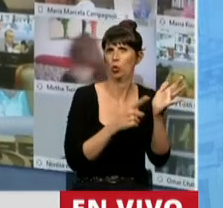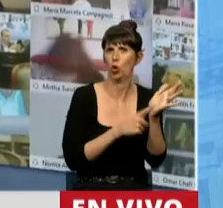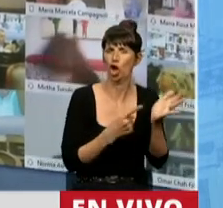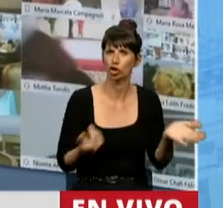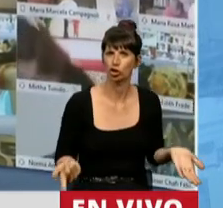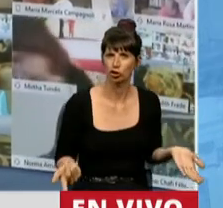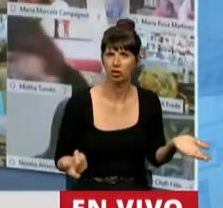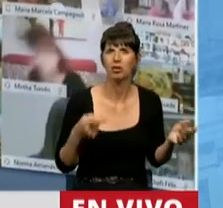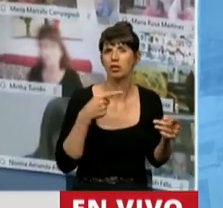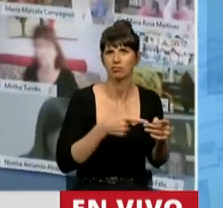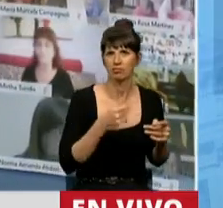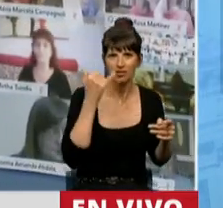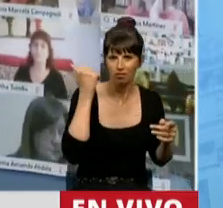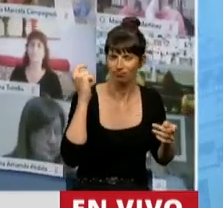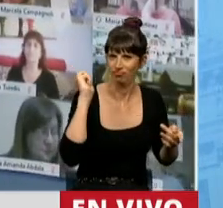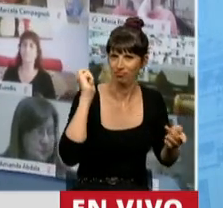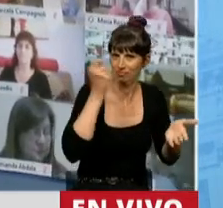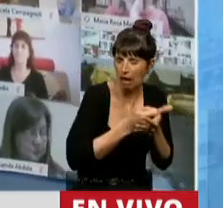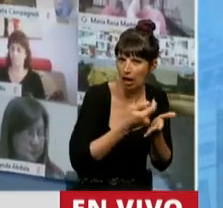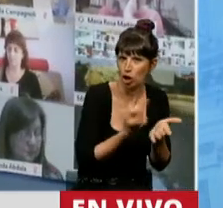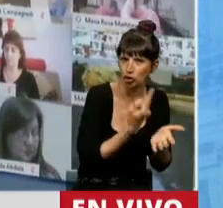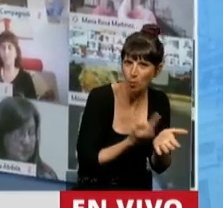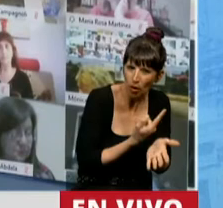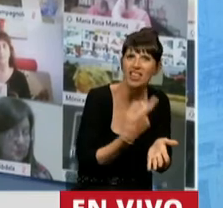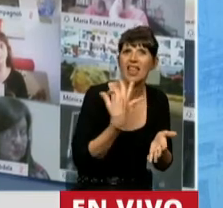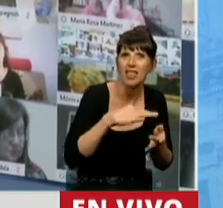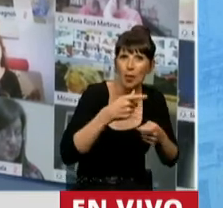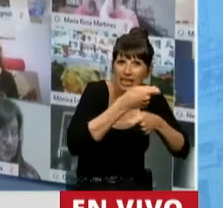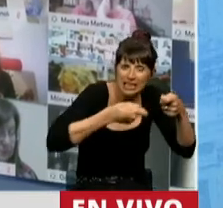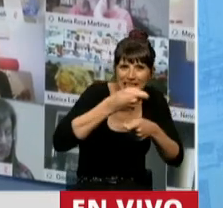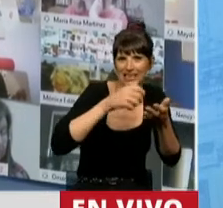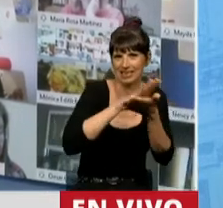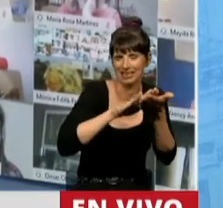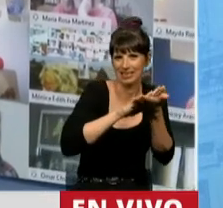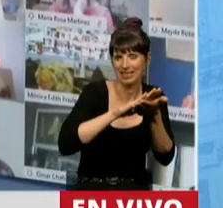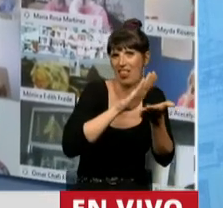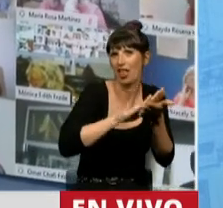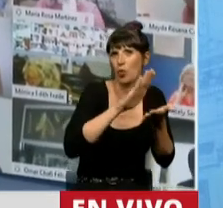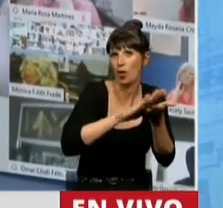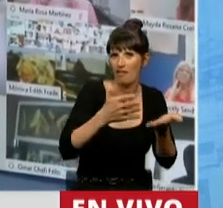ha llegado al default y a un refinanciamiento, que por más que